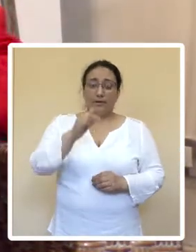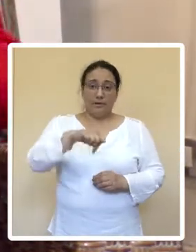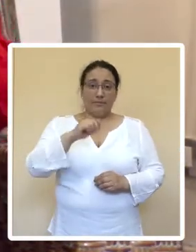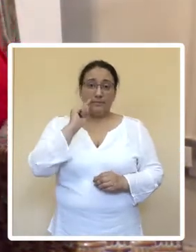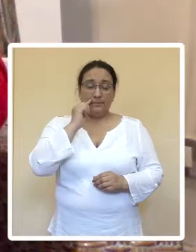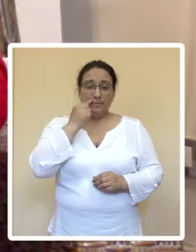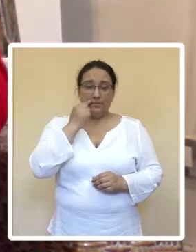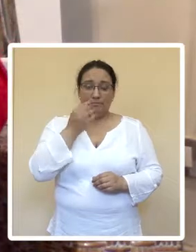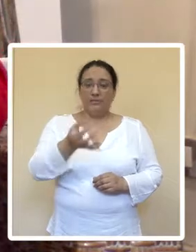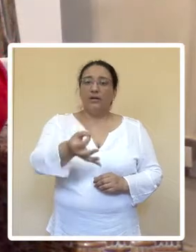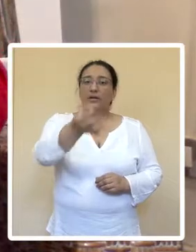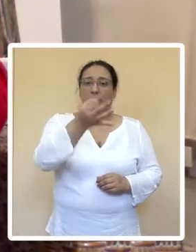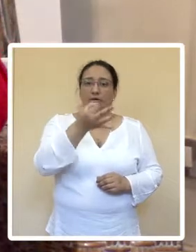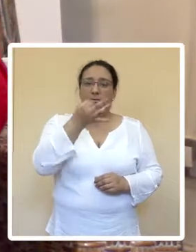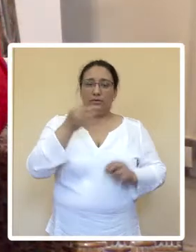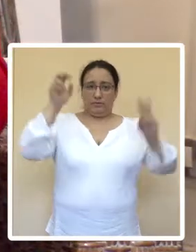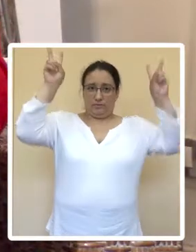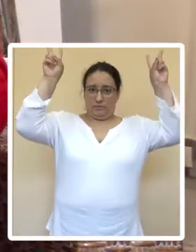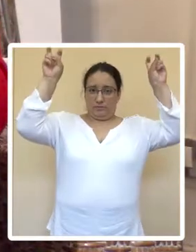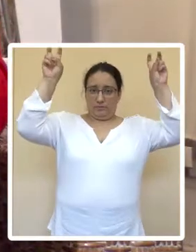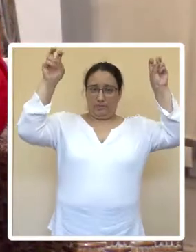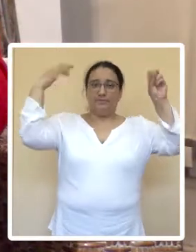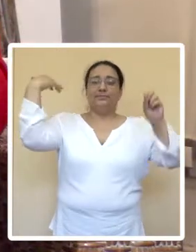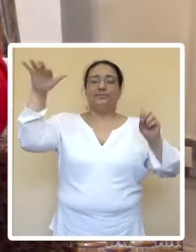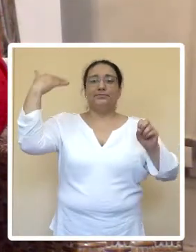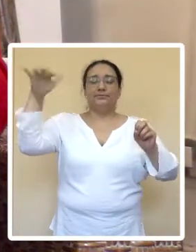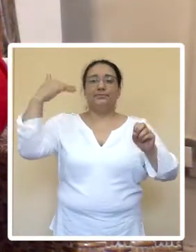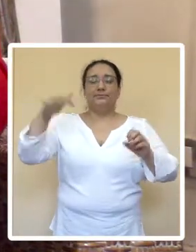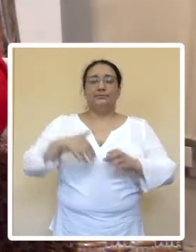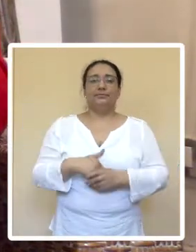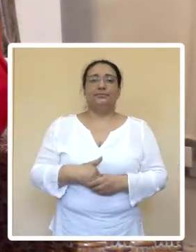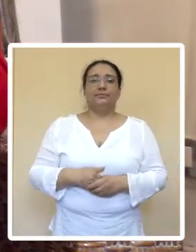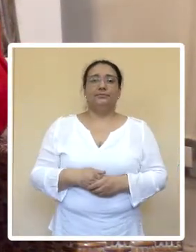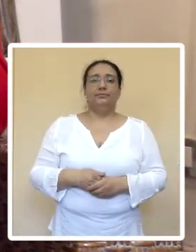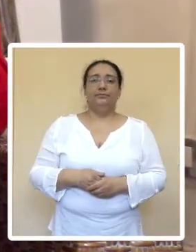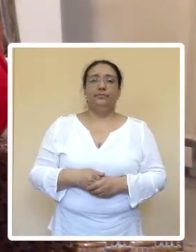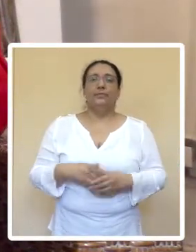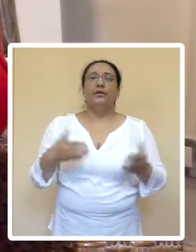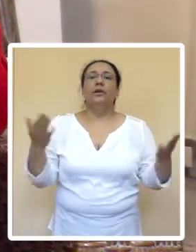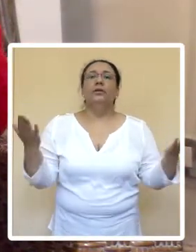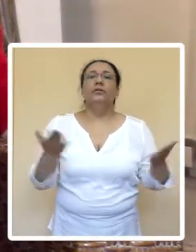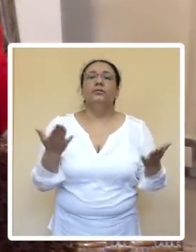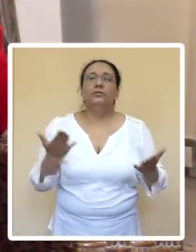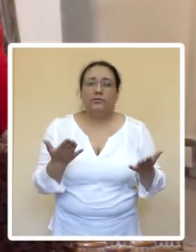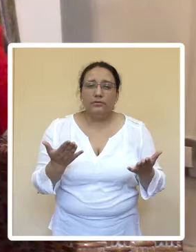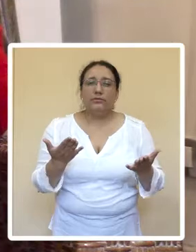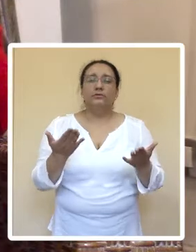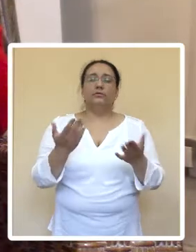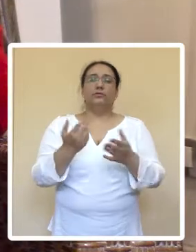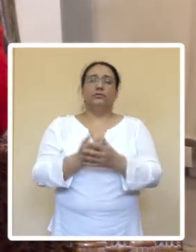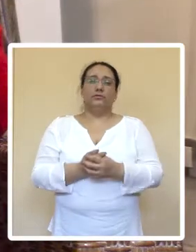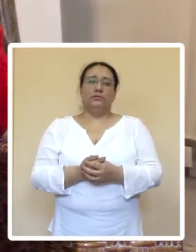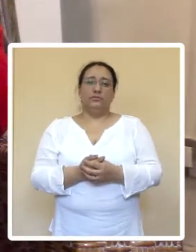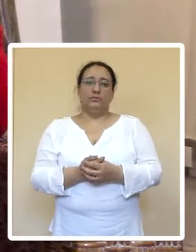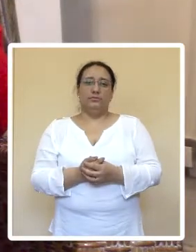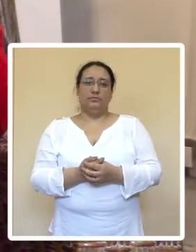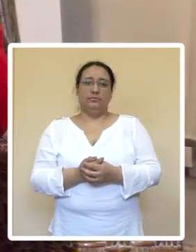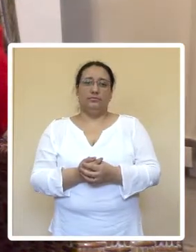Acá Francisca nos planteó un tema bien importante que tiene que ver cómo hablamos